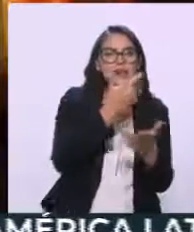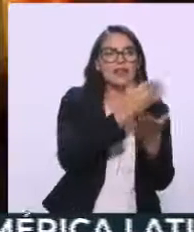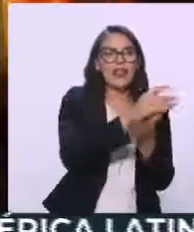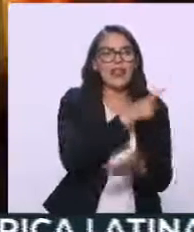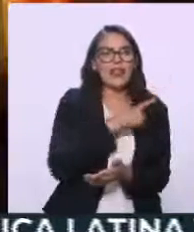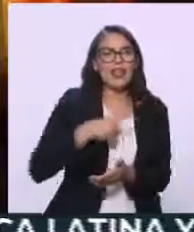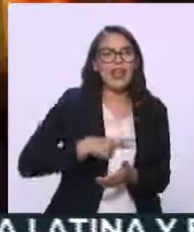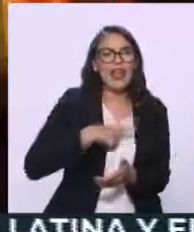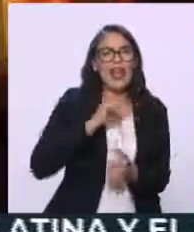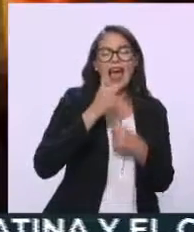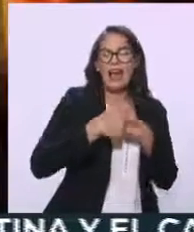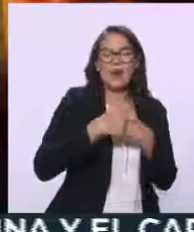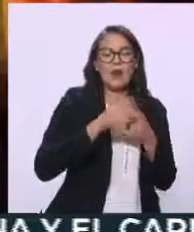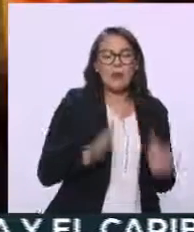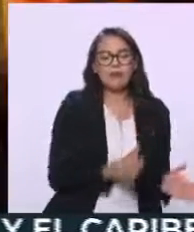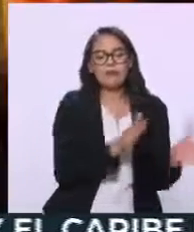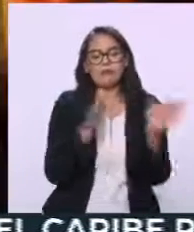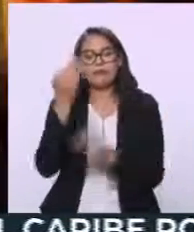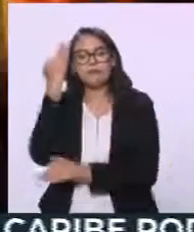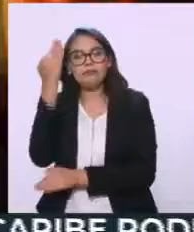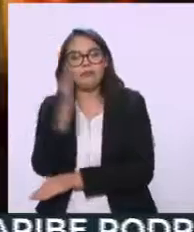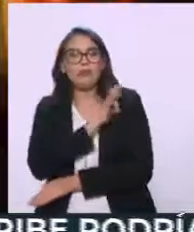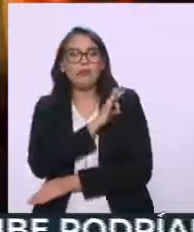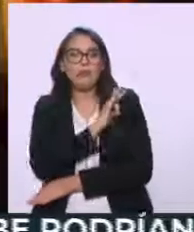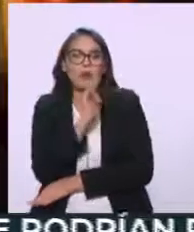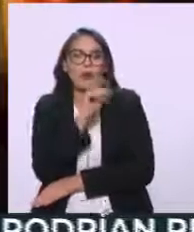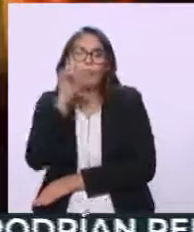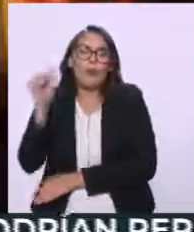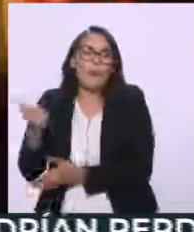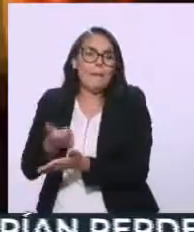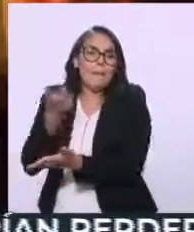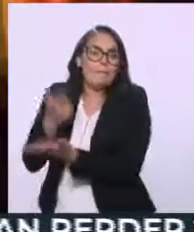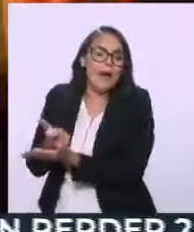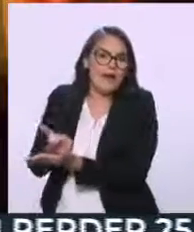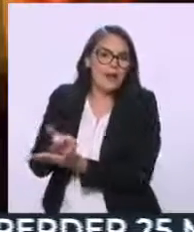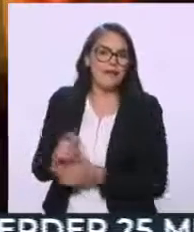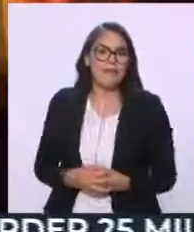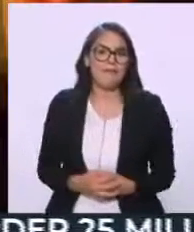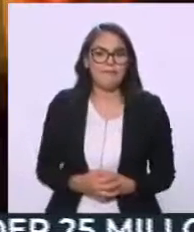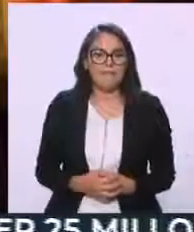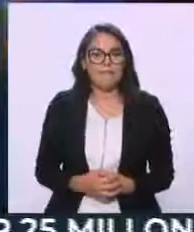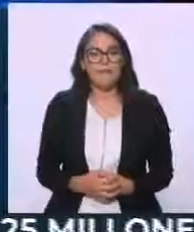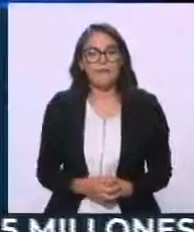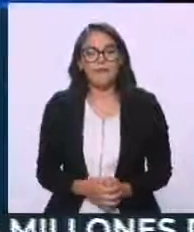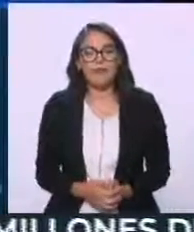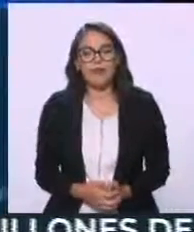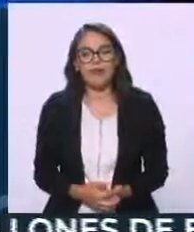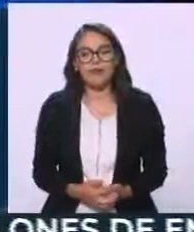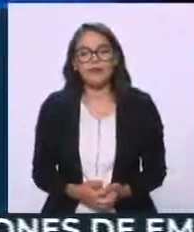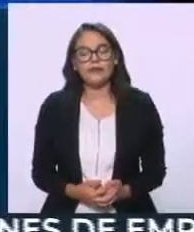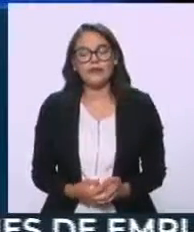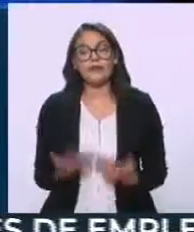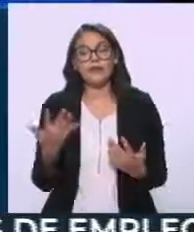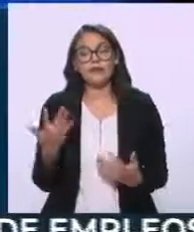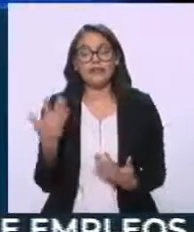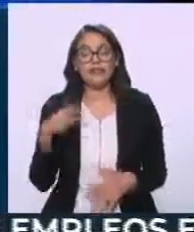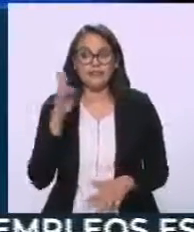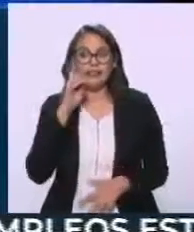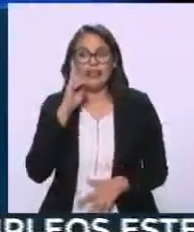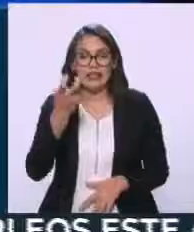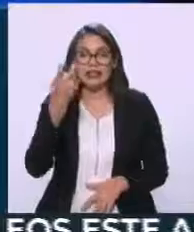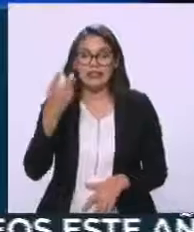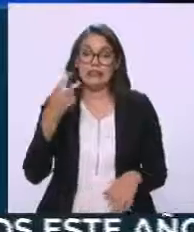son correctos, el tema es que más bien hay que darles más difusión para que las empresas hagan uso de ellos. Bueno, pues ahí un muy